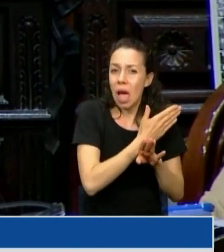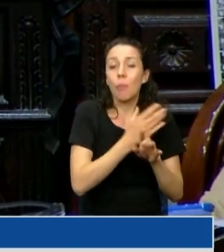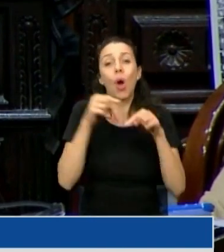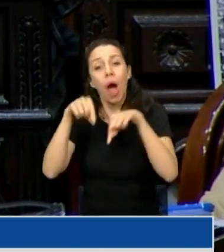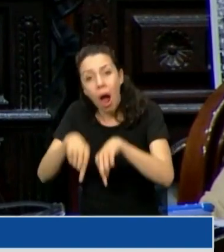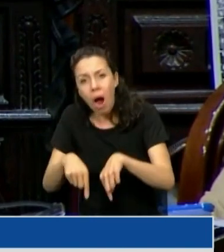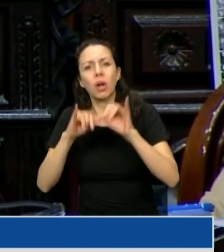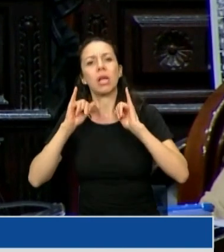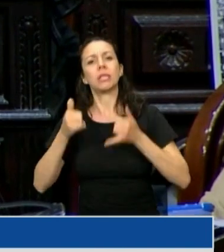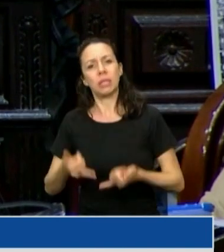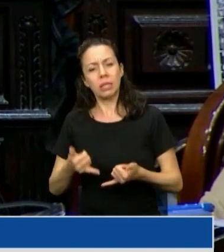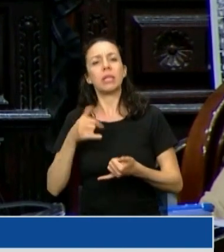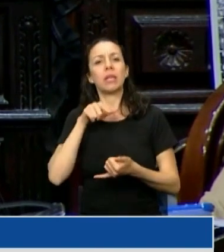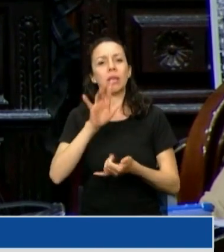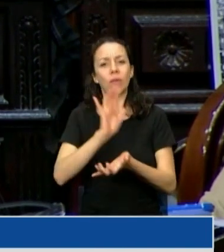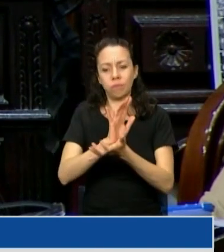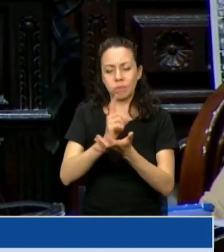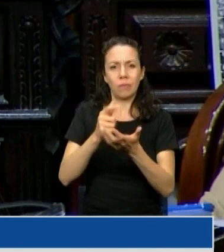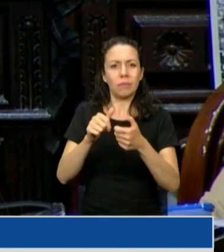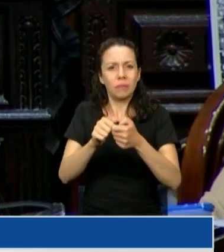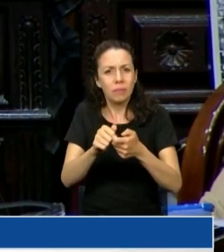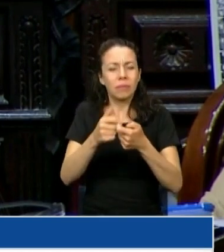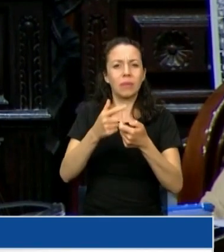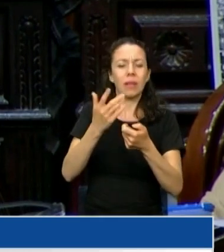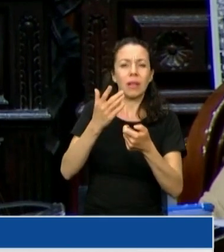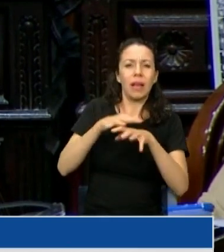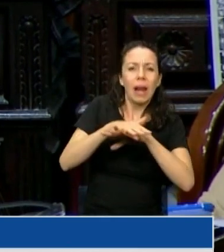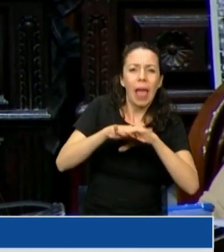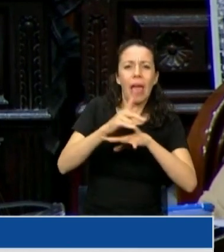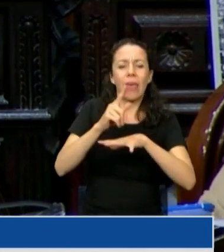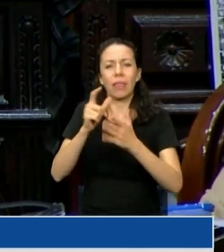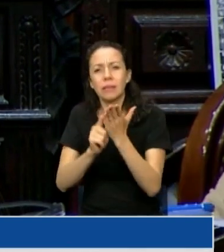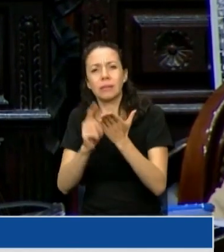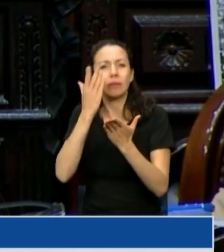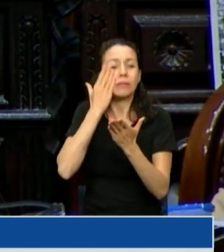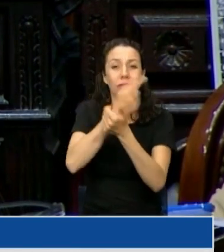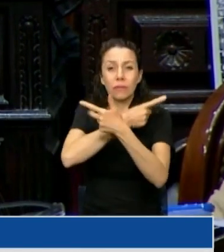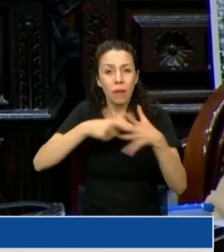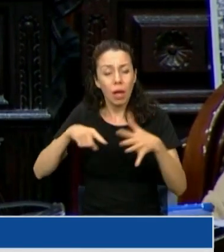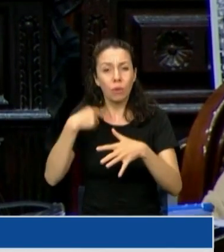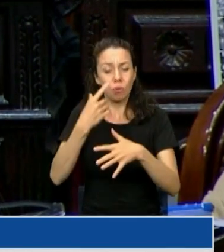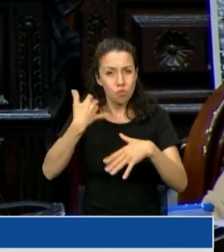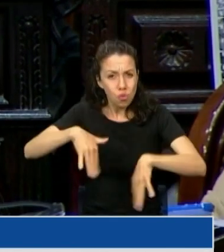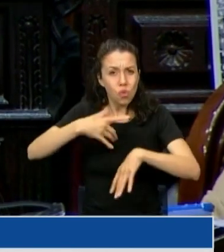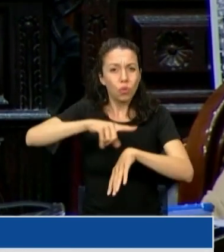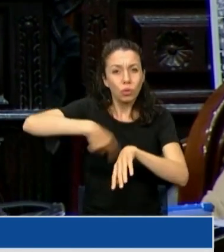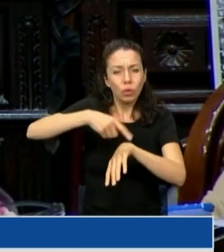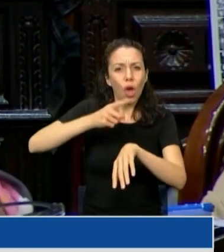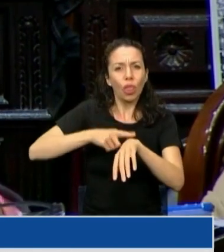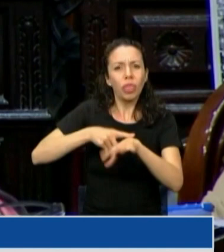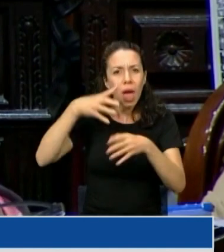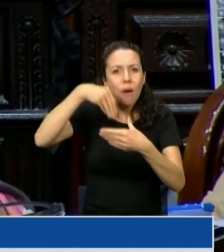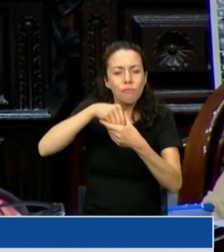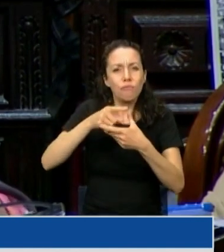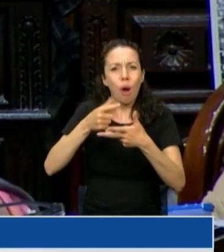un territorio donde pasamos mucho tiempo en redes sociales y también en todo lo que implican las nuevas tecnologías, bueno,